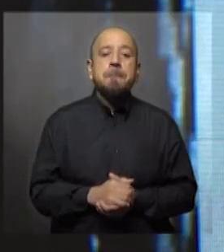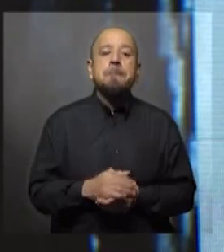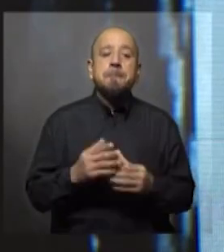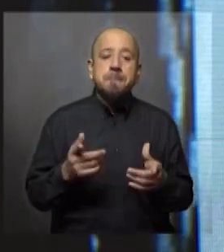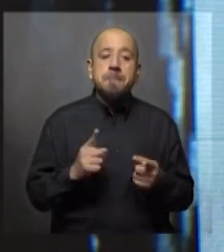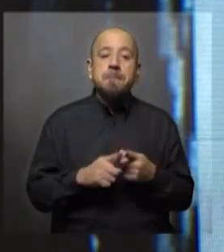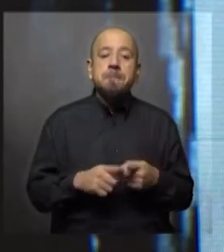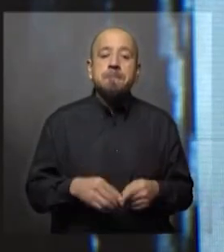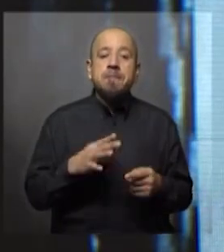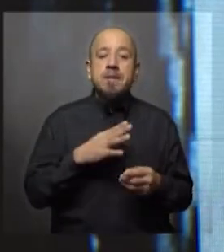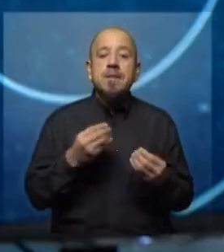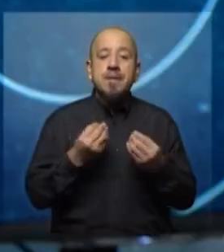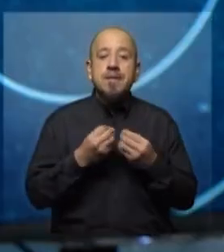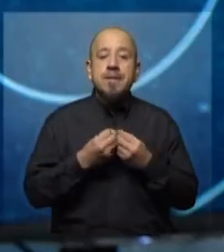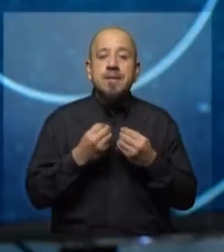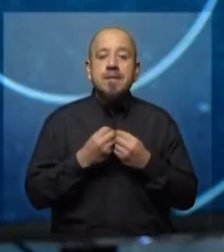un programa entero